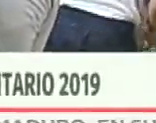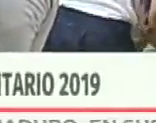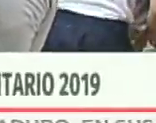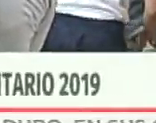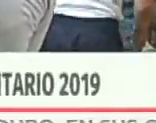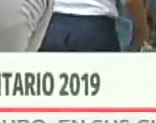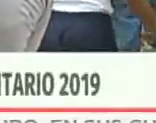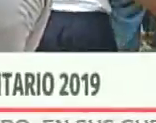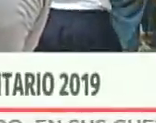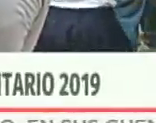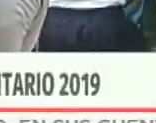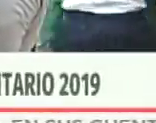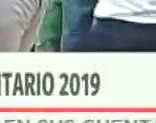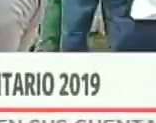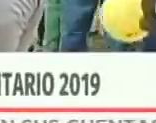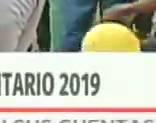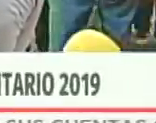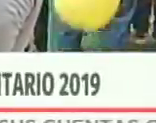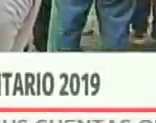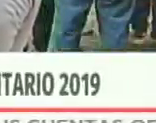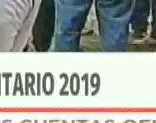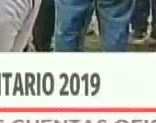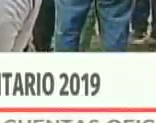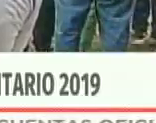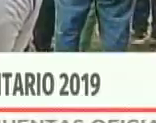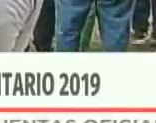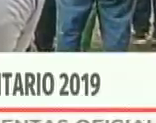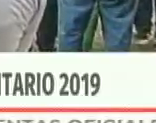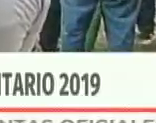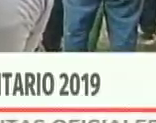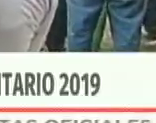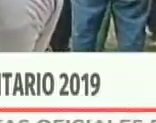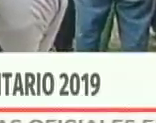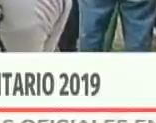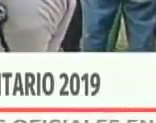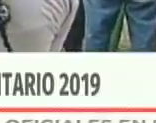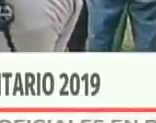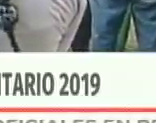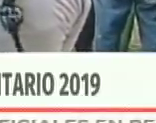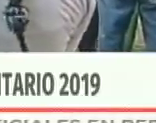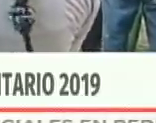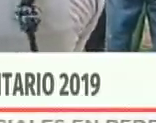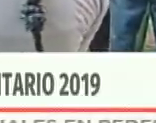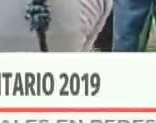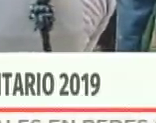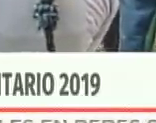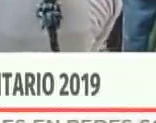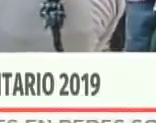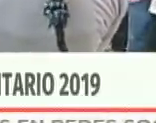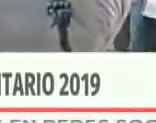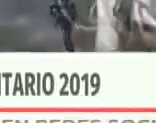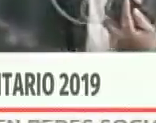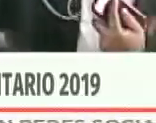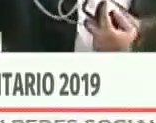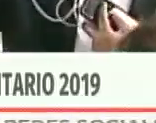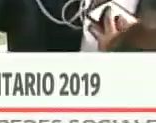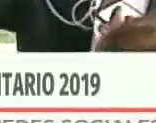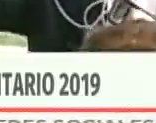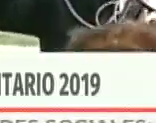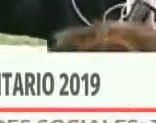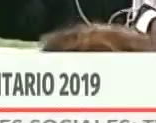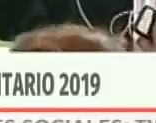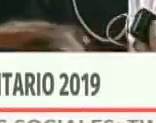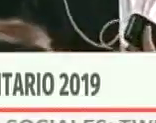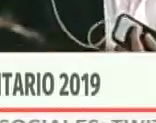de Venezuela, Nicolás Maduro Moros, quien realiza el día de hoy el lanzamiento del Plan Vacacional Comunitario 2019